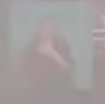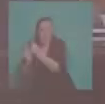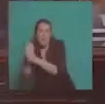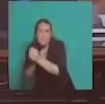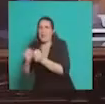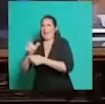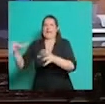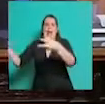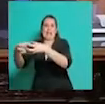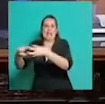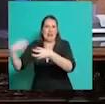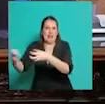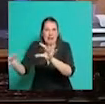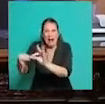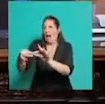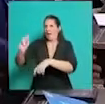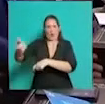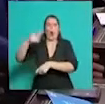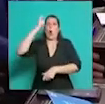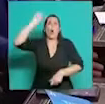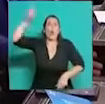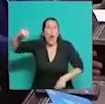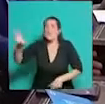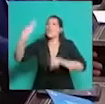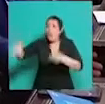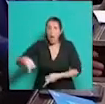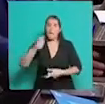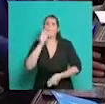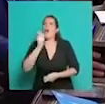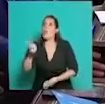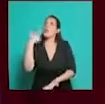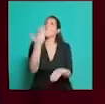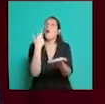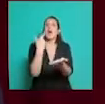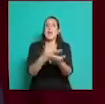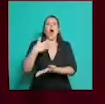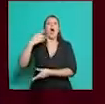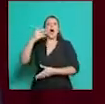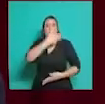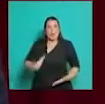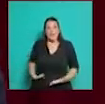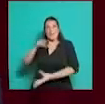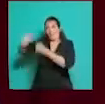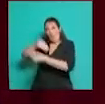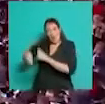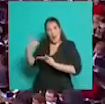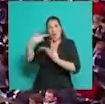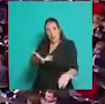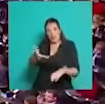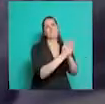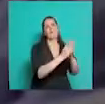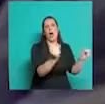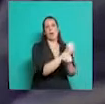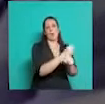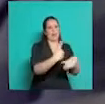porque viene de una gestión anterior. Hay que seguir y hay que profundizar y no hay que tener miedo a diversificar y a crecer